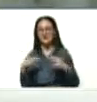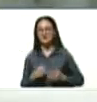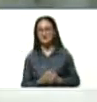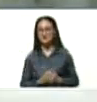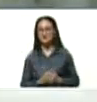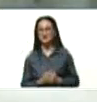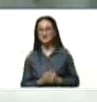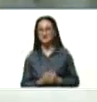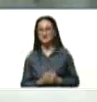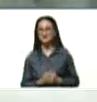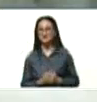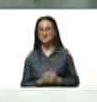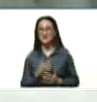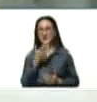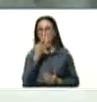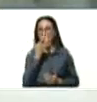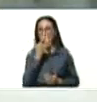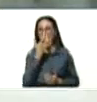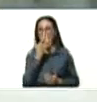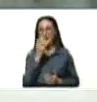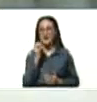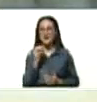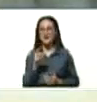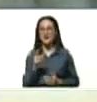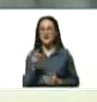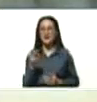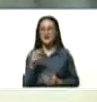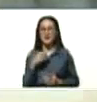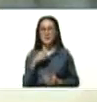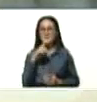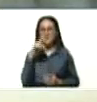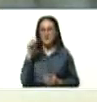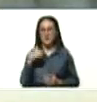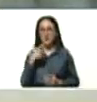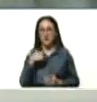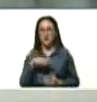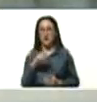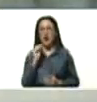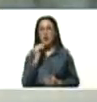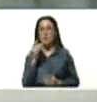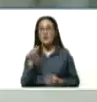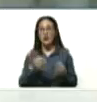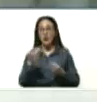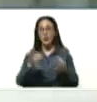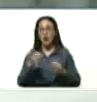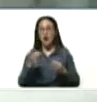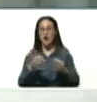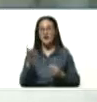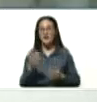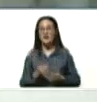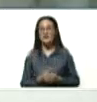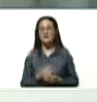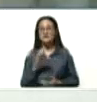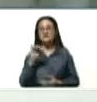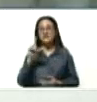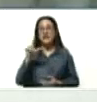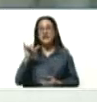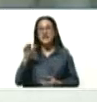Un joven OTS, Nicolás Maduro, con una joven abogada, Cilia